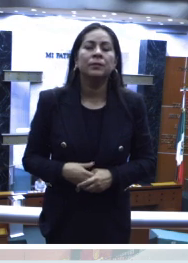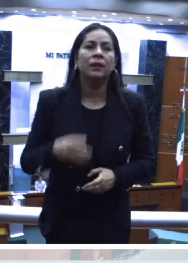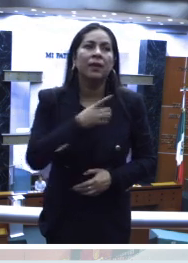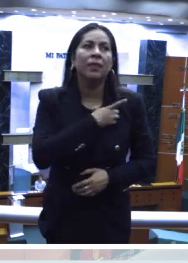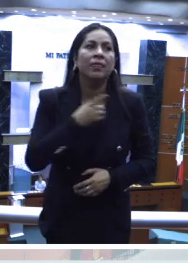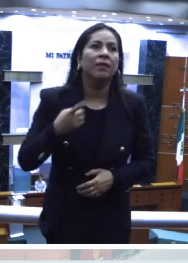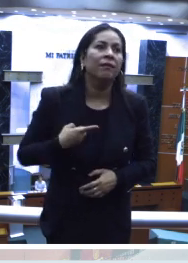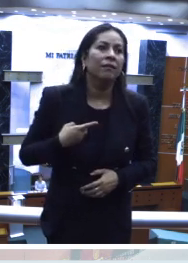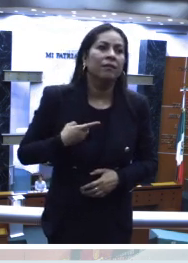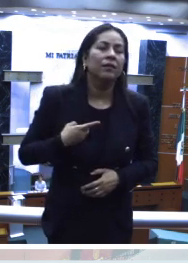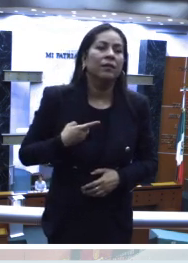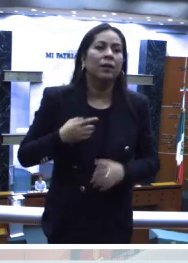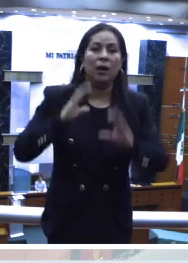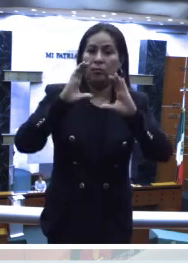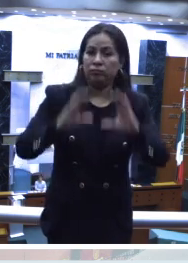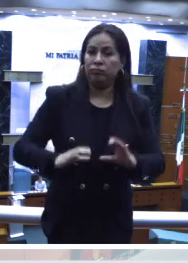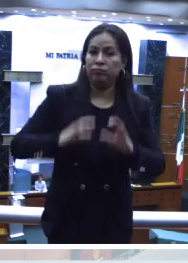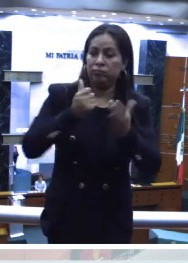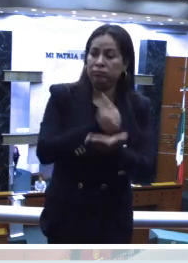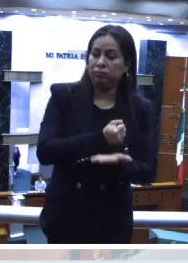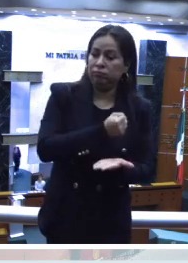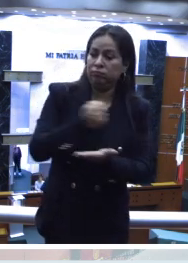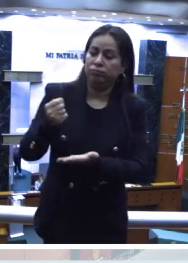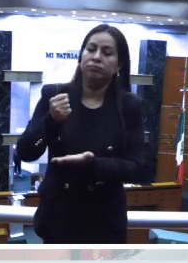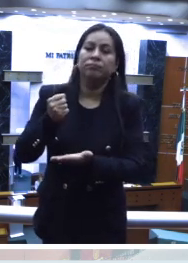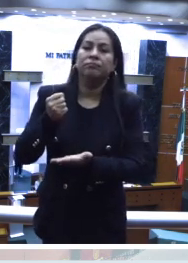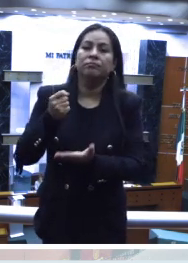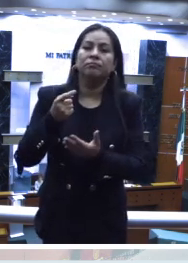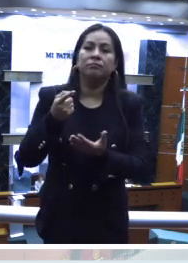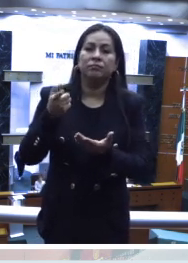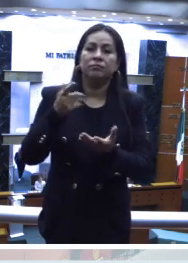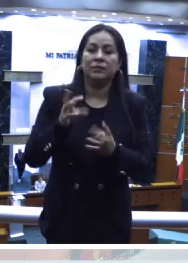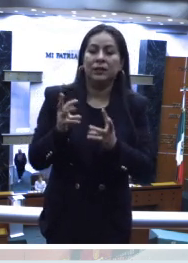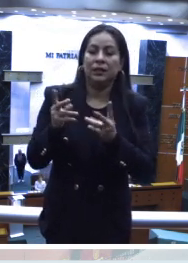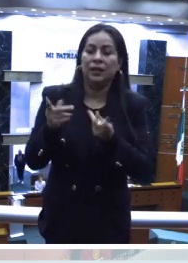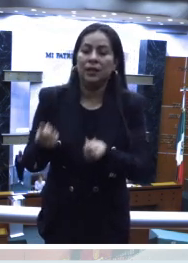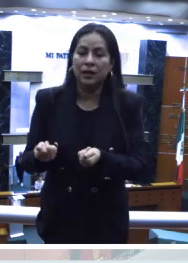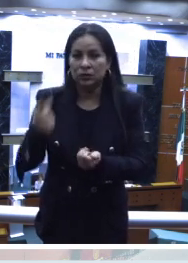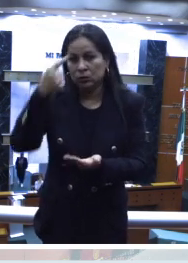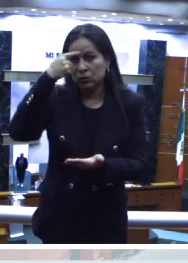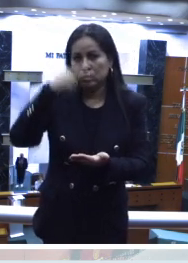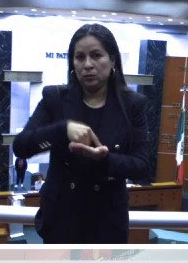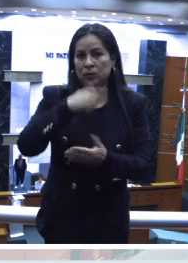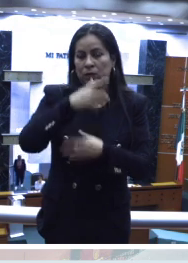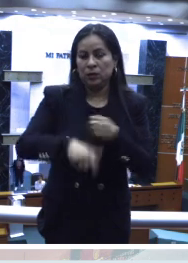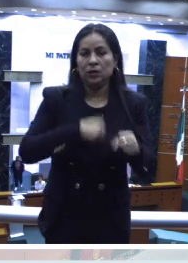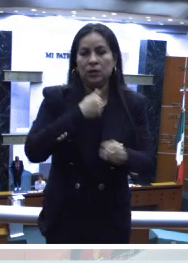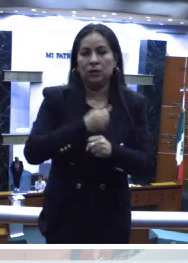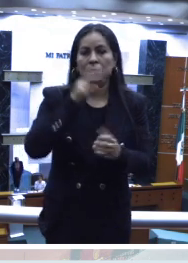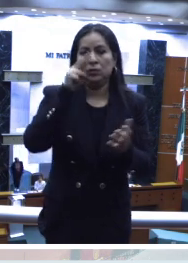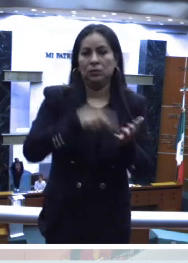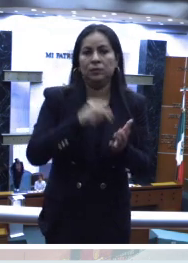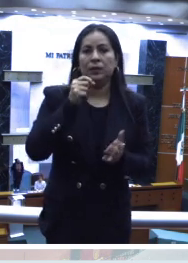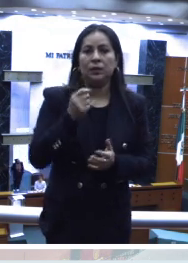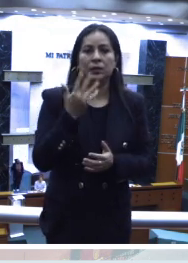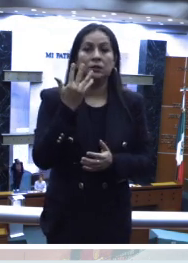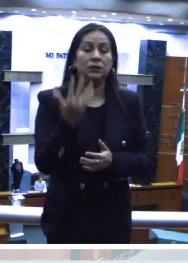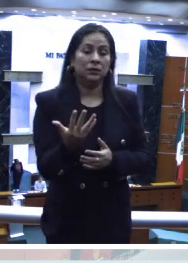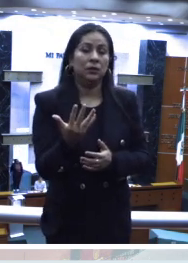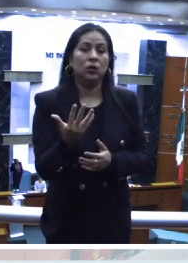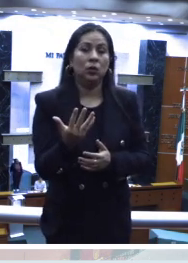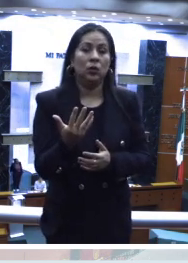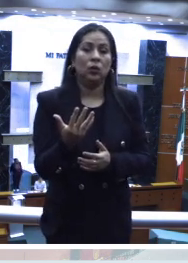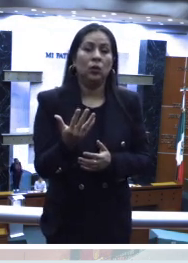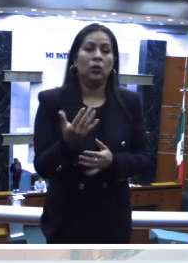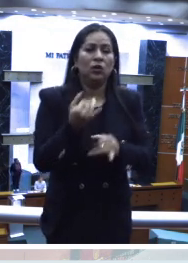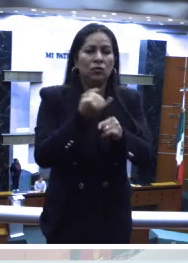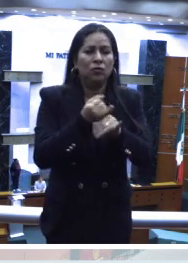los recursos necesarios en el presupuesto de egresos para el ejercicio fiscal 2025